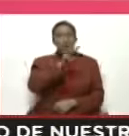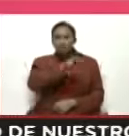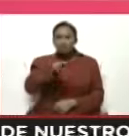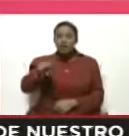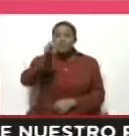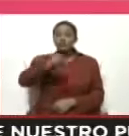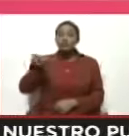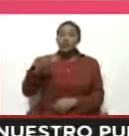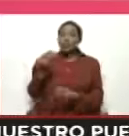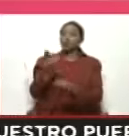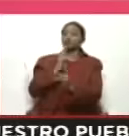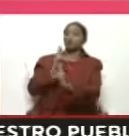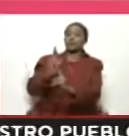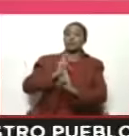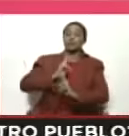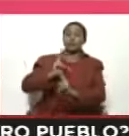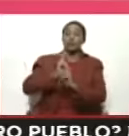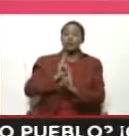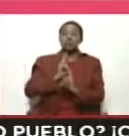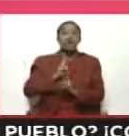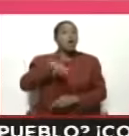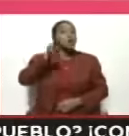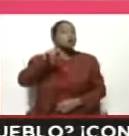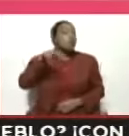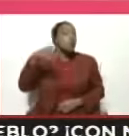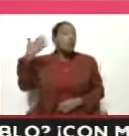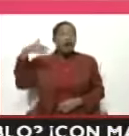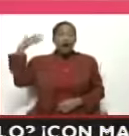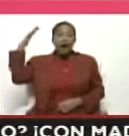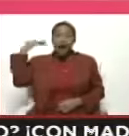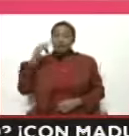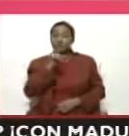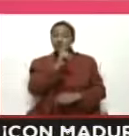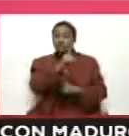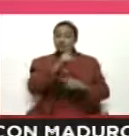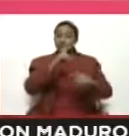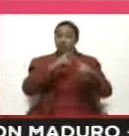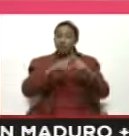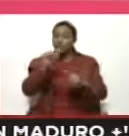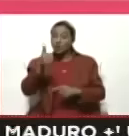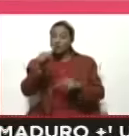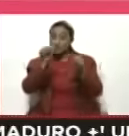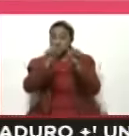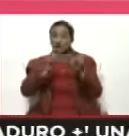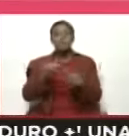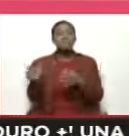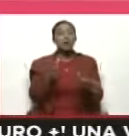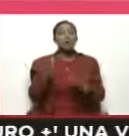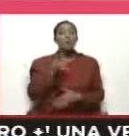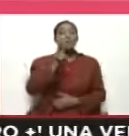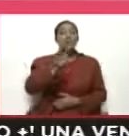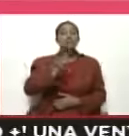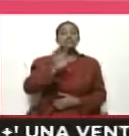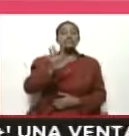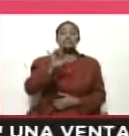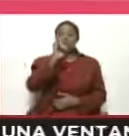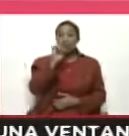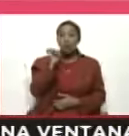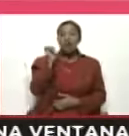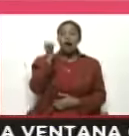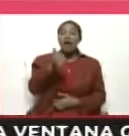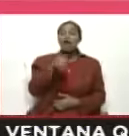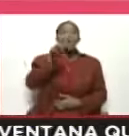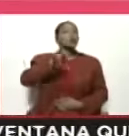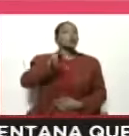en la organización del 1x10. Nunca antes, nosotros que tenemos ya como 25 años, me liabran en esto,